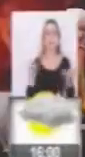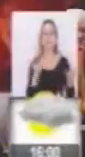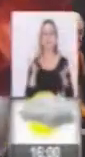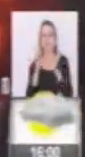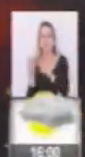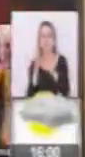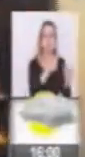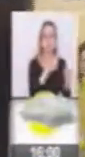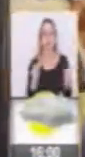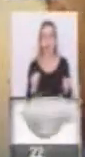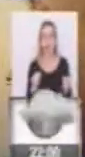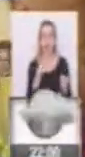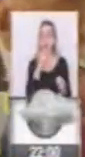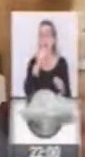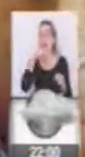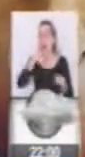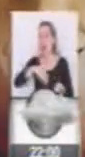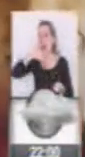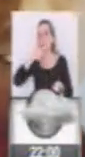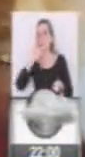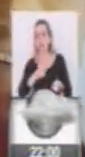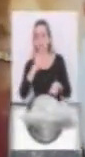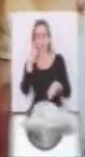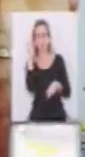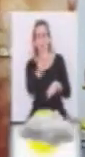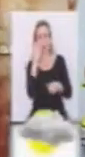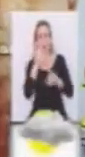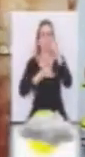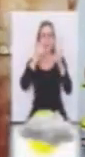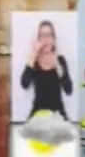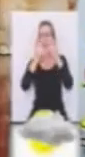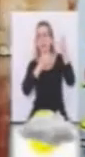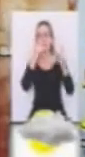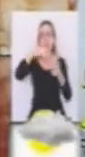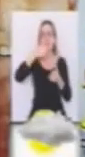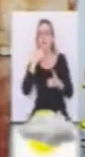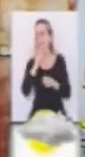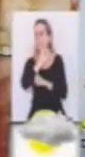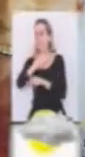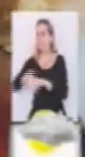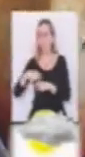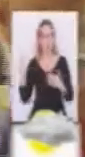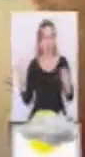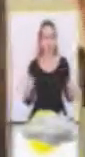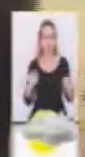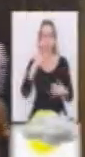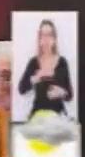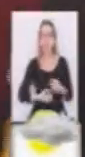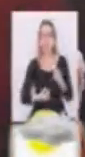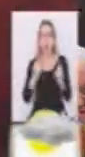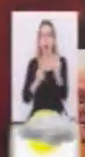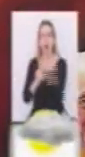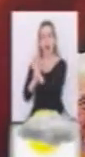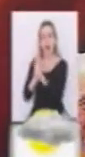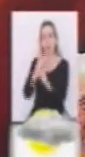el árbitro de la elección. Y estos son todos los que van a llamar ahora para mandarnos un poquito a algún lugar. Pero bueno, vamos a